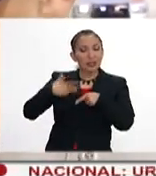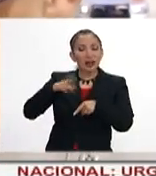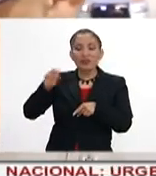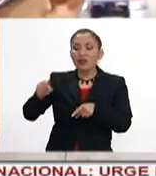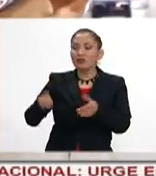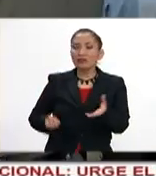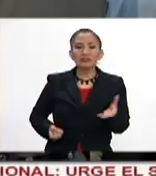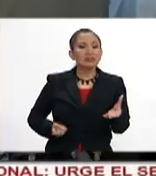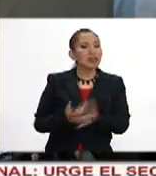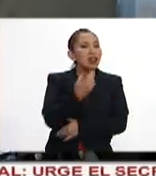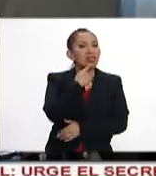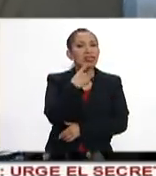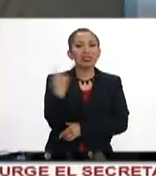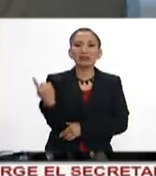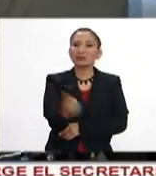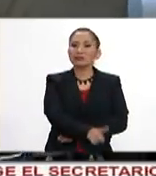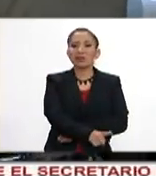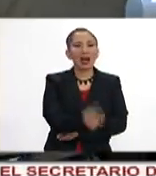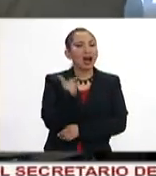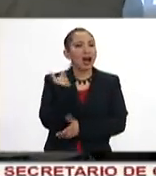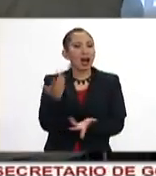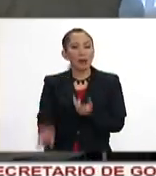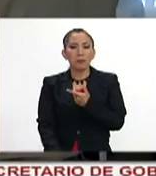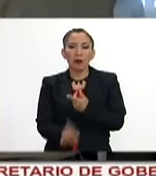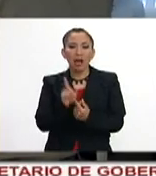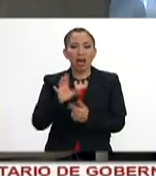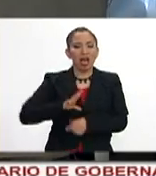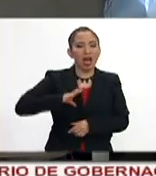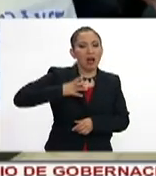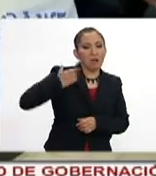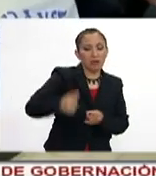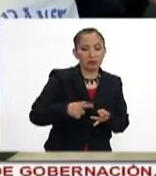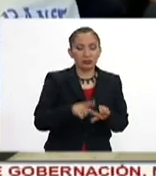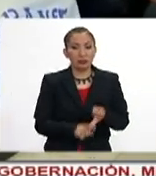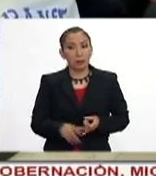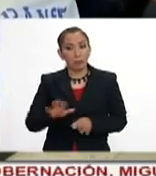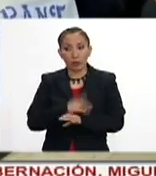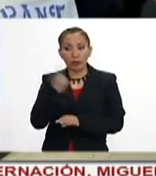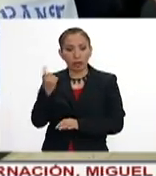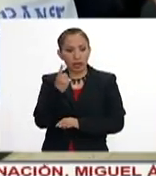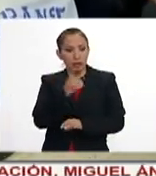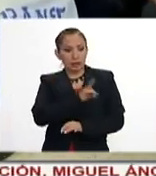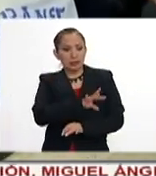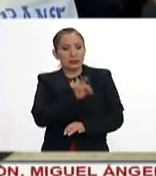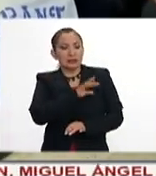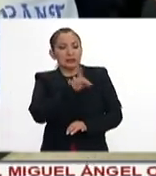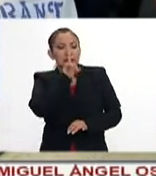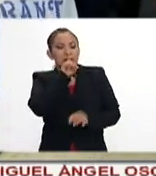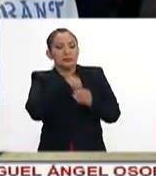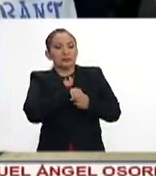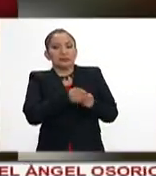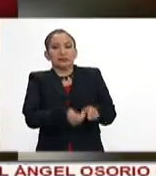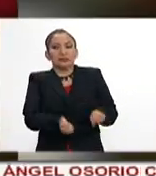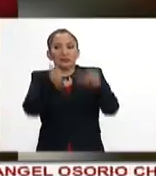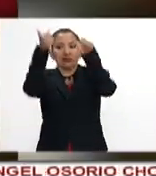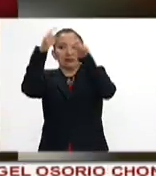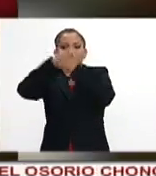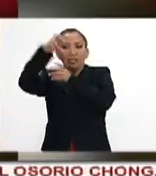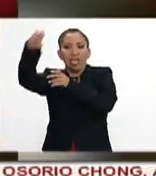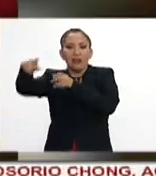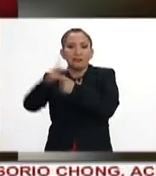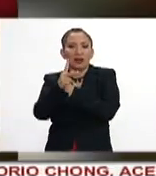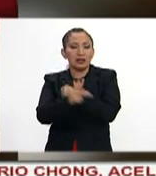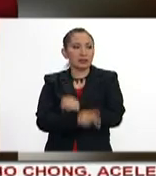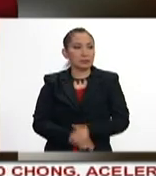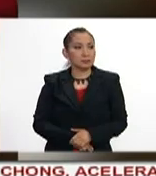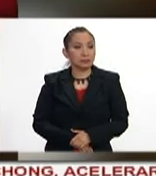van a salir a denunciar violaciones, abusos, porque les va a dar mucho miedo de que los vayan a deportar. Claro. ¿Esta ley ya